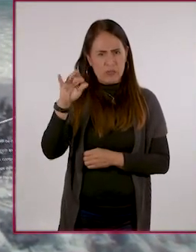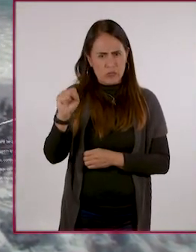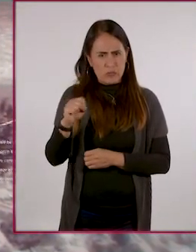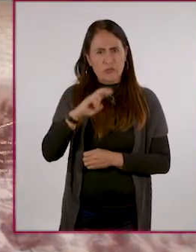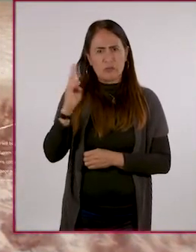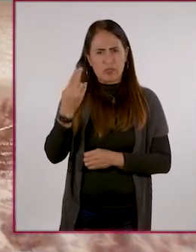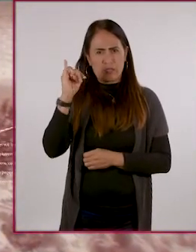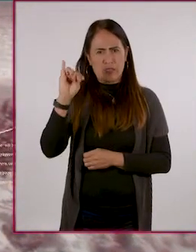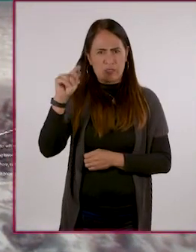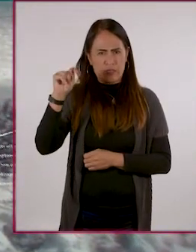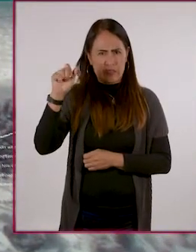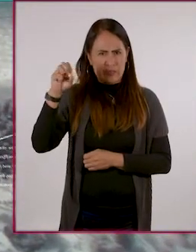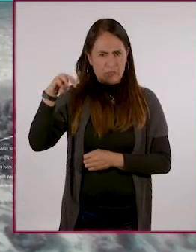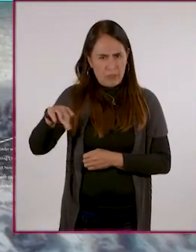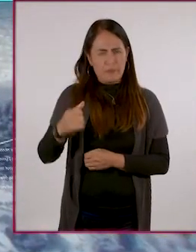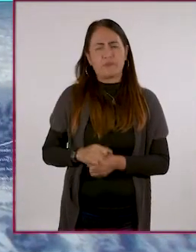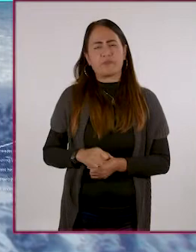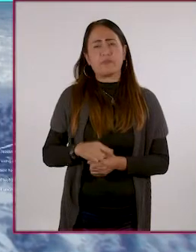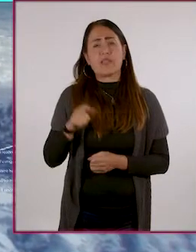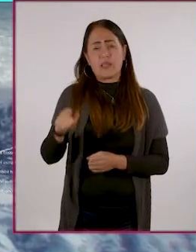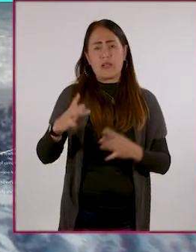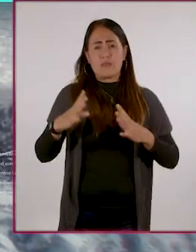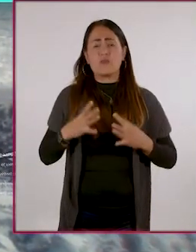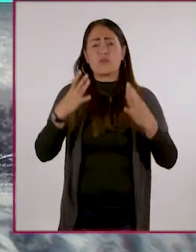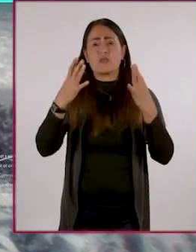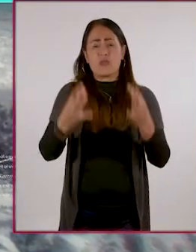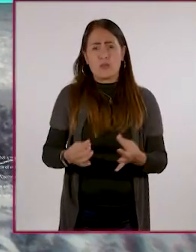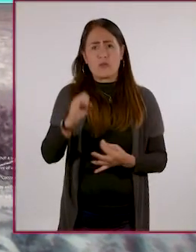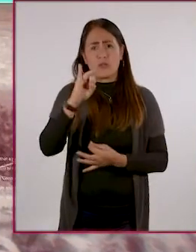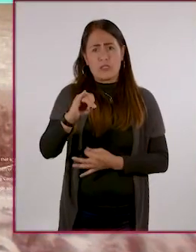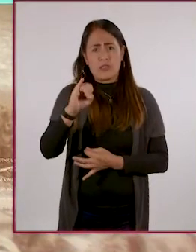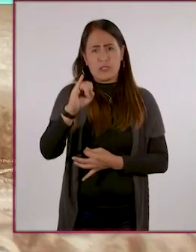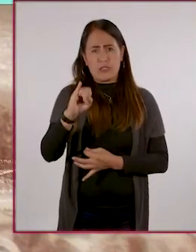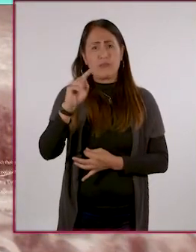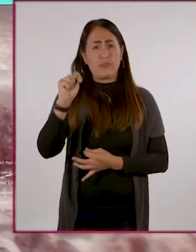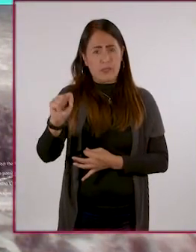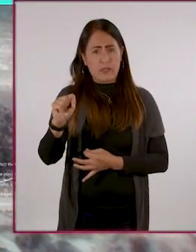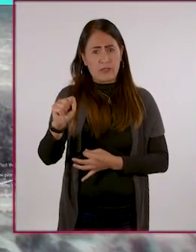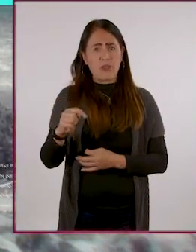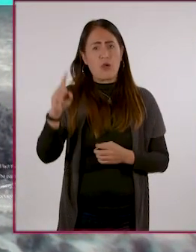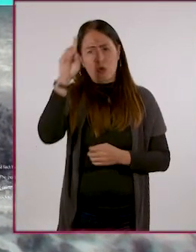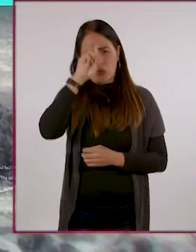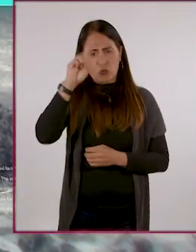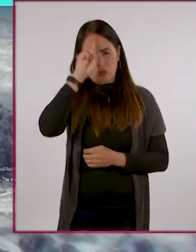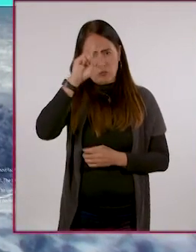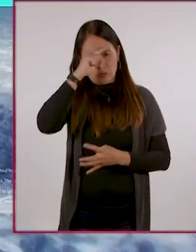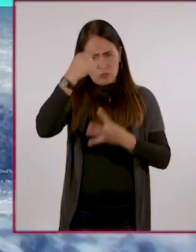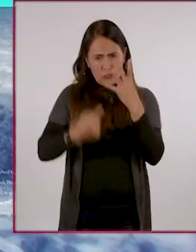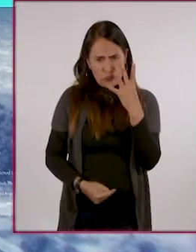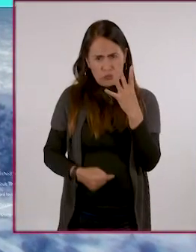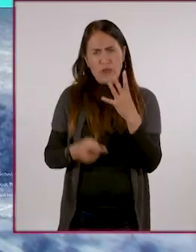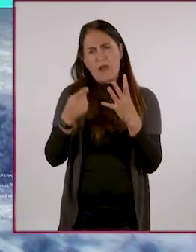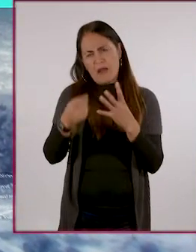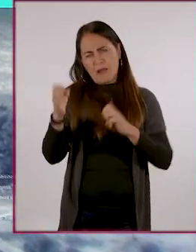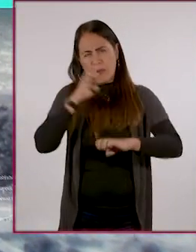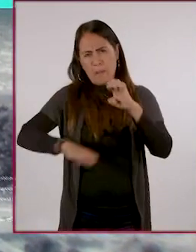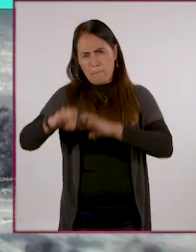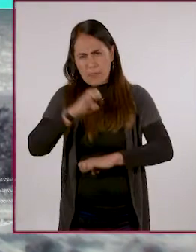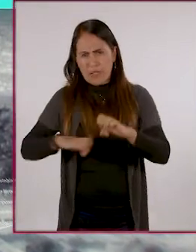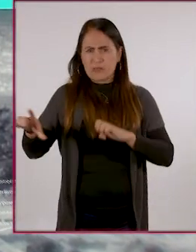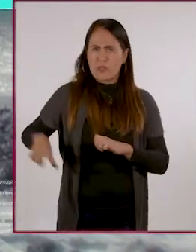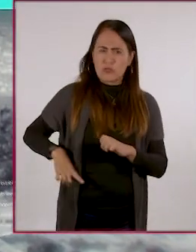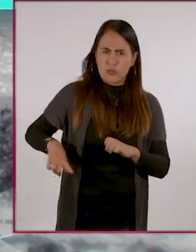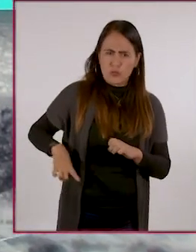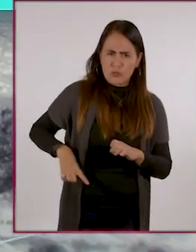Datos por el ITAM. Es director de análisis y socio fundador en i3 Consultores, donde desarrolla productos de datos